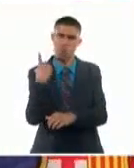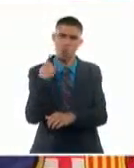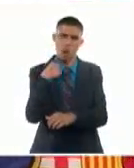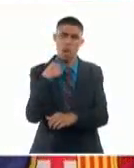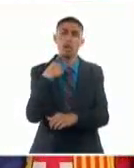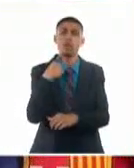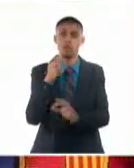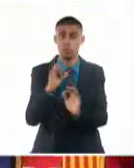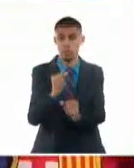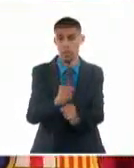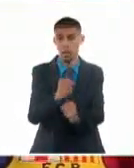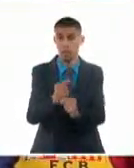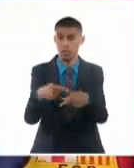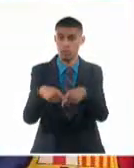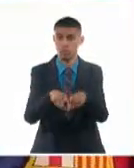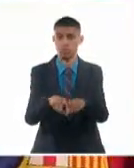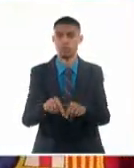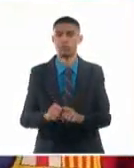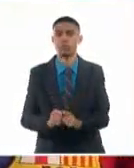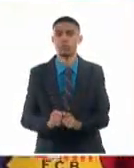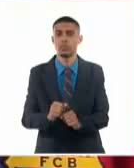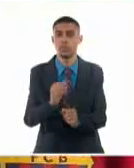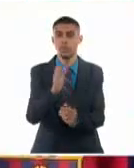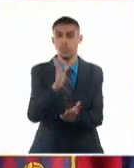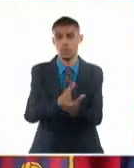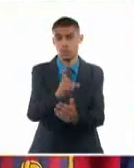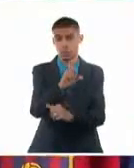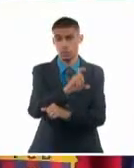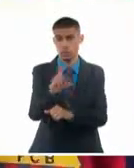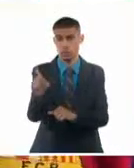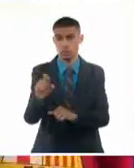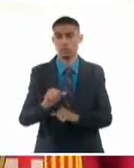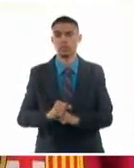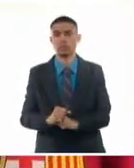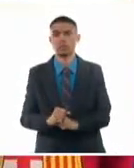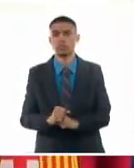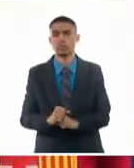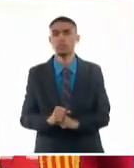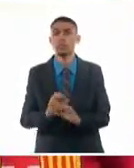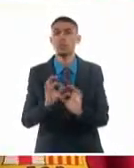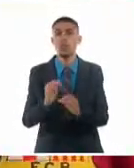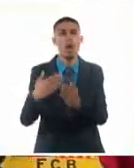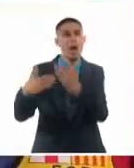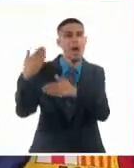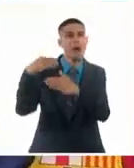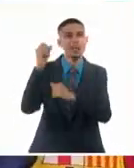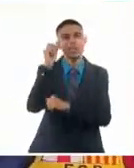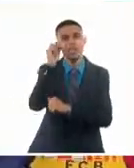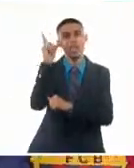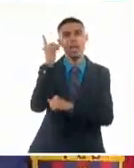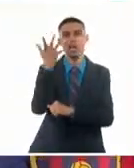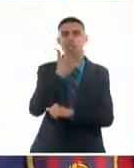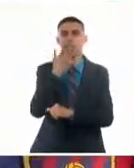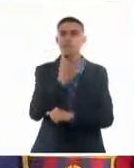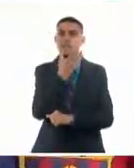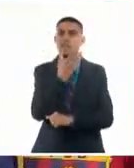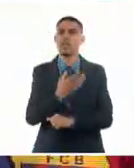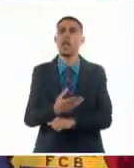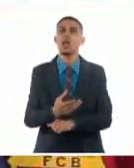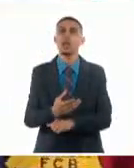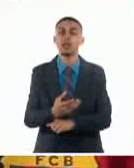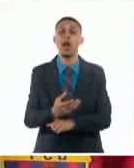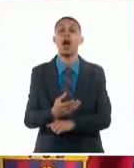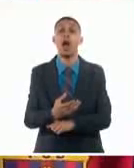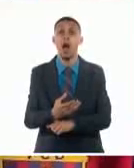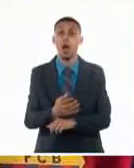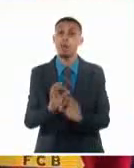conjunta, donde la escuela, a partir de una idea de nuestro comandante en jefe,